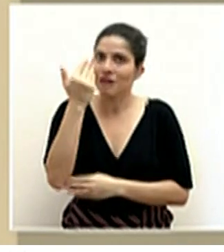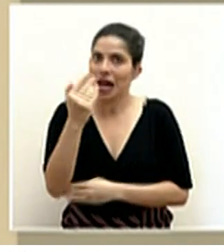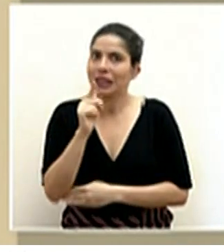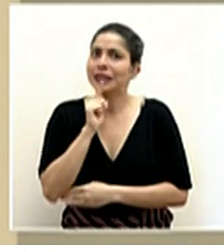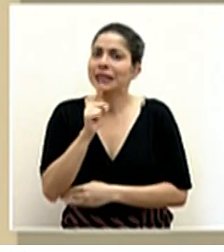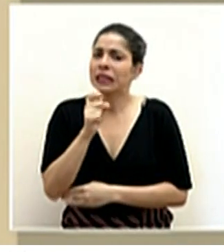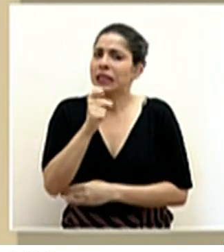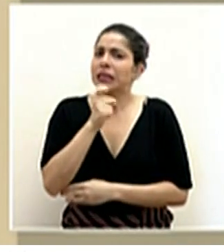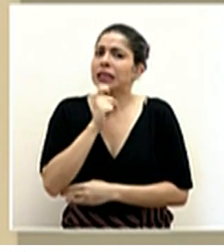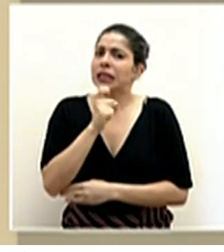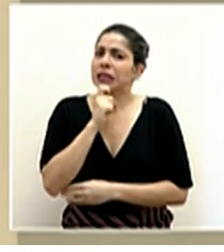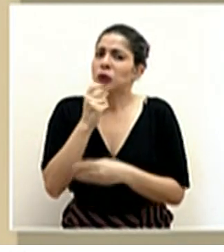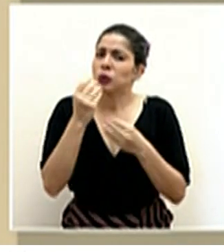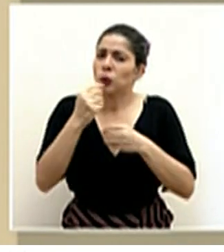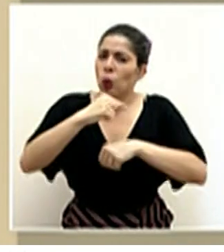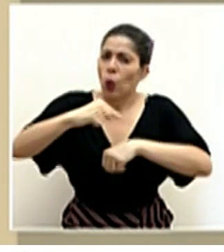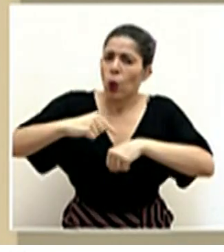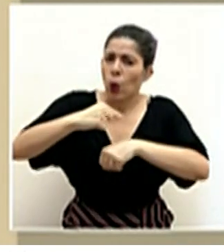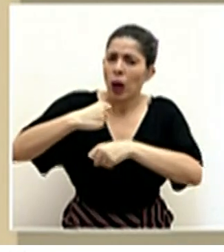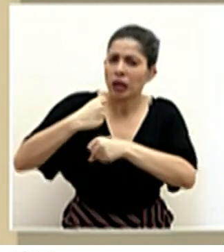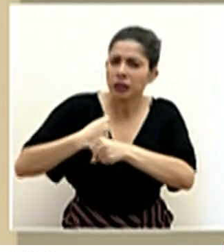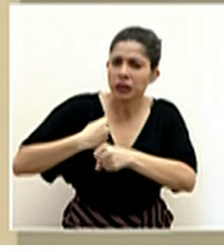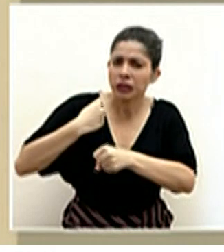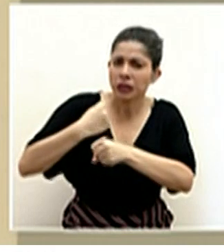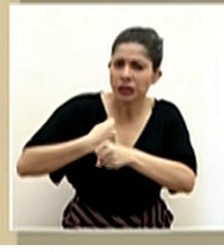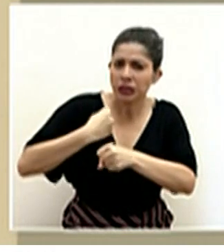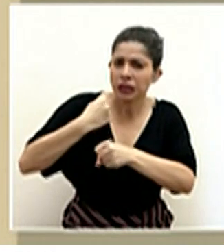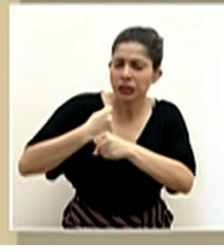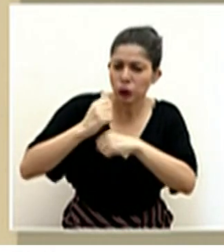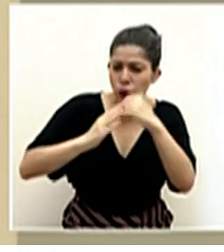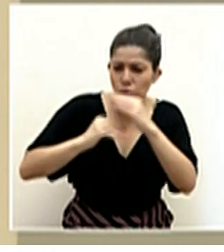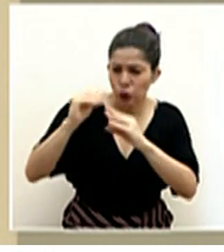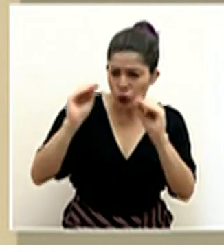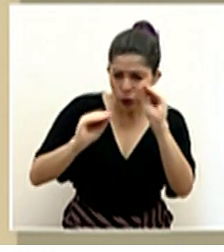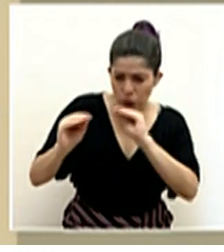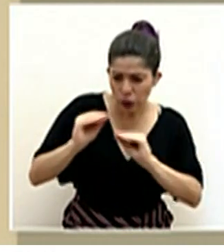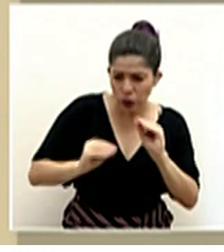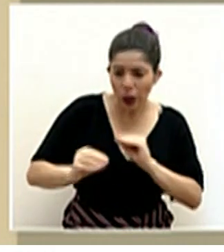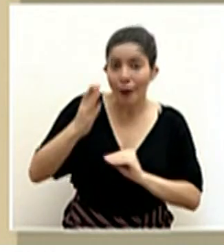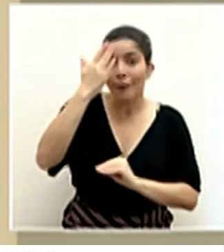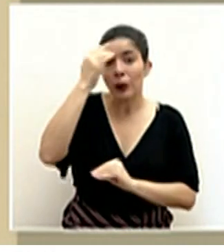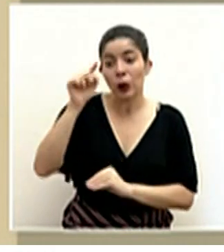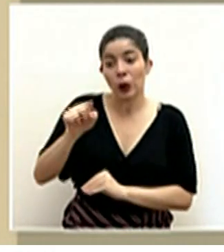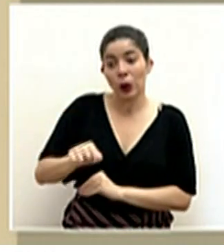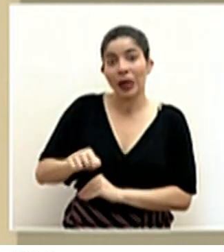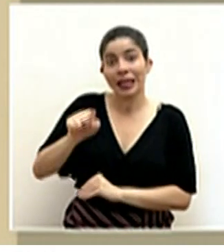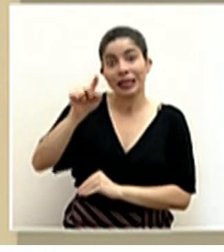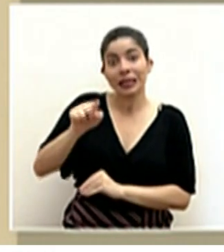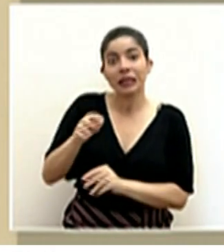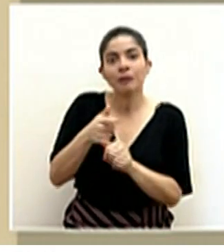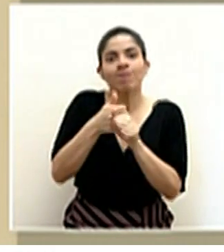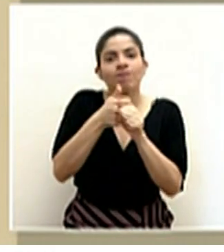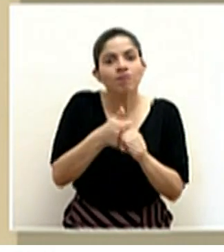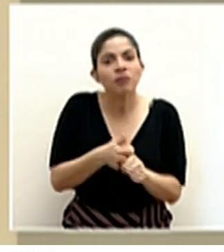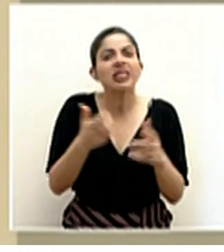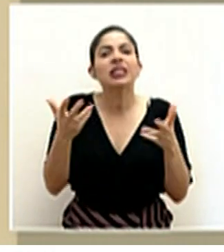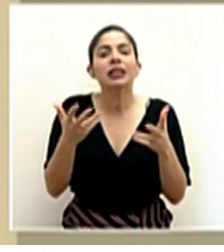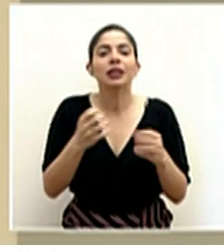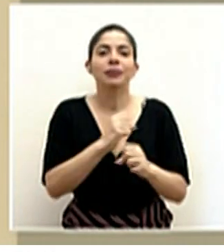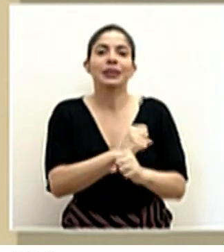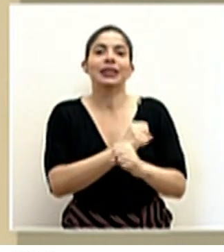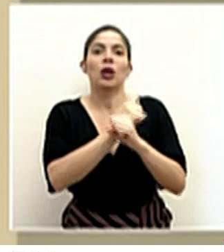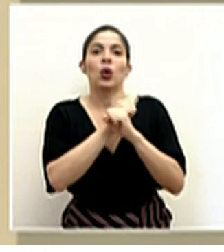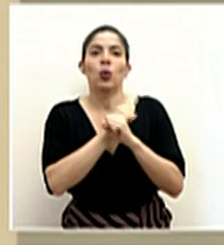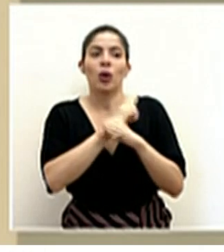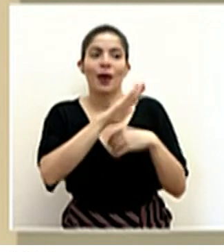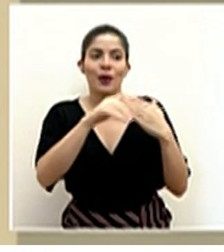costado muchas horas de trabajo la construcción de la misma, porque se ha basado principalmente en la seguridad de